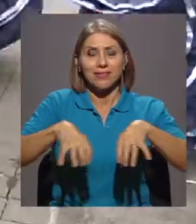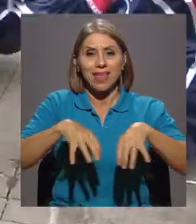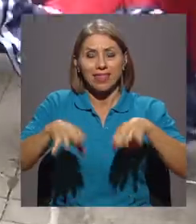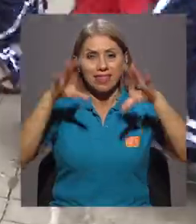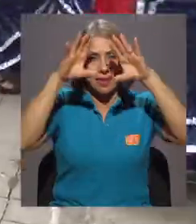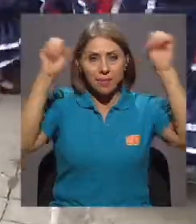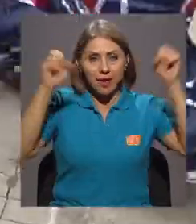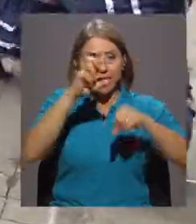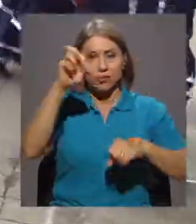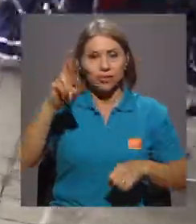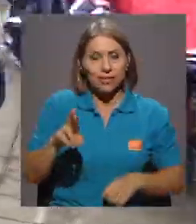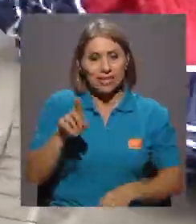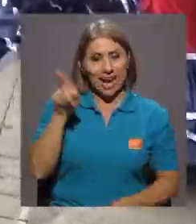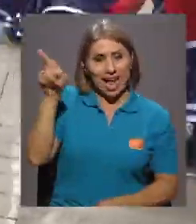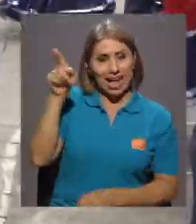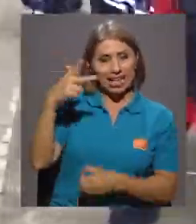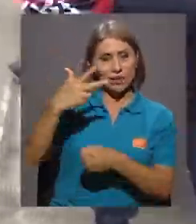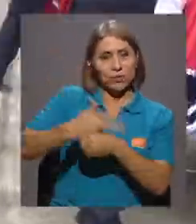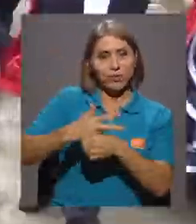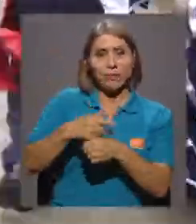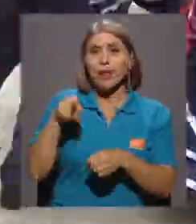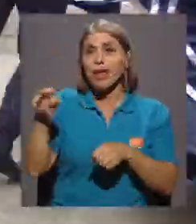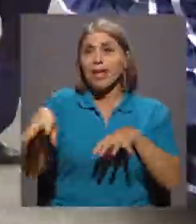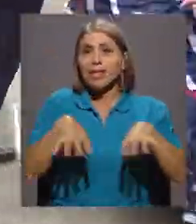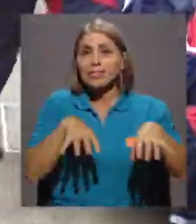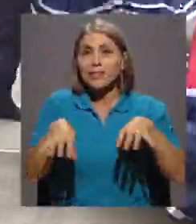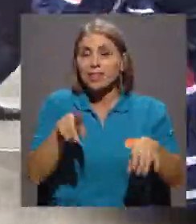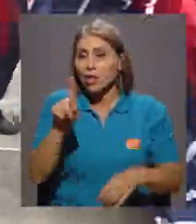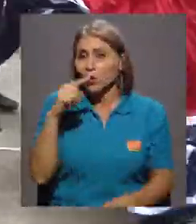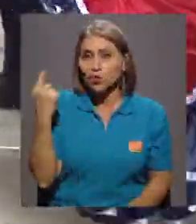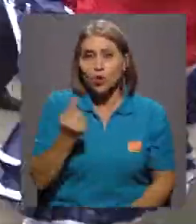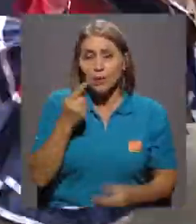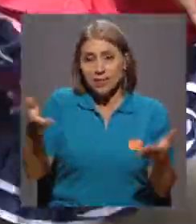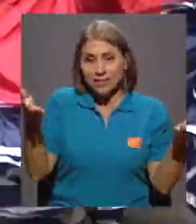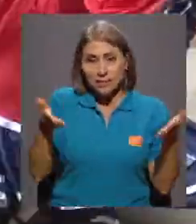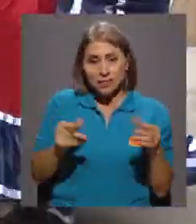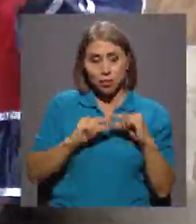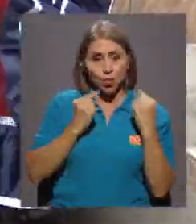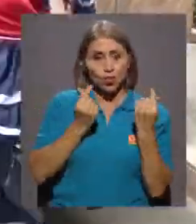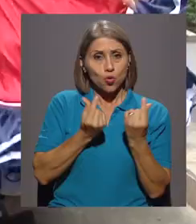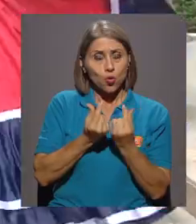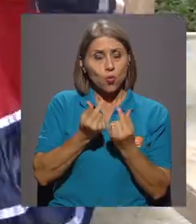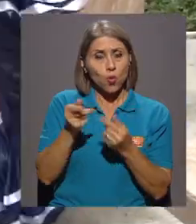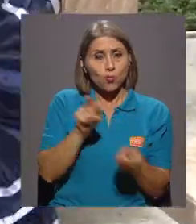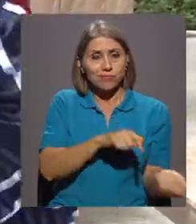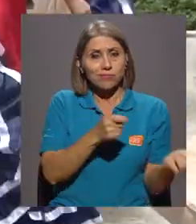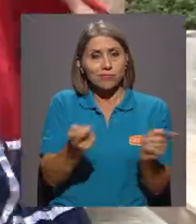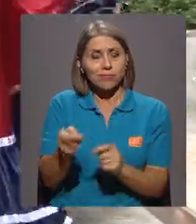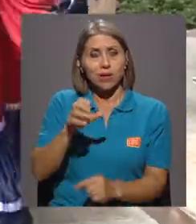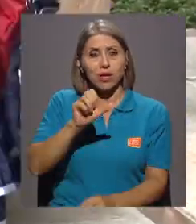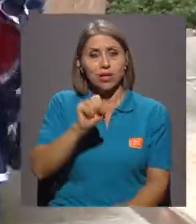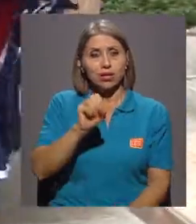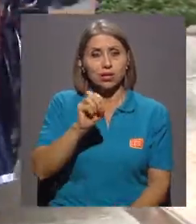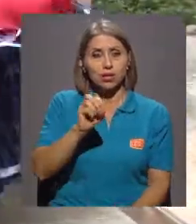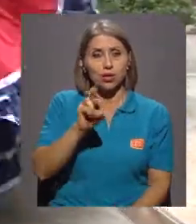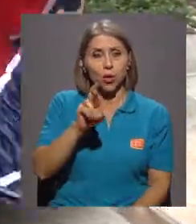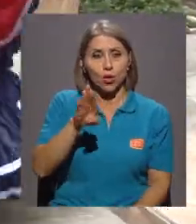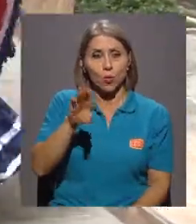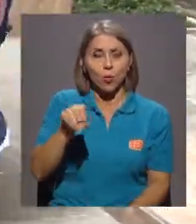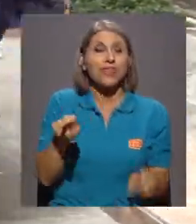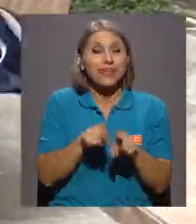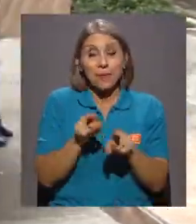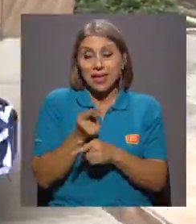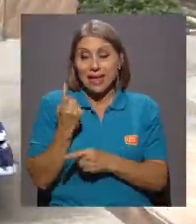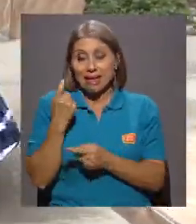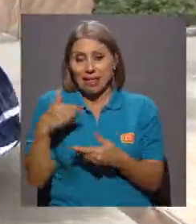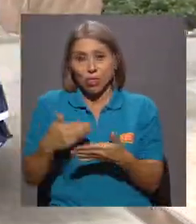Embajada de Costa Rica. En este evento no solo se presentó Sorbo, sino también el recién coro que se había